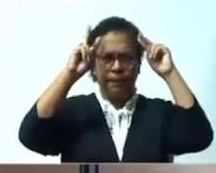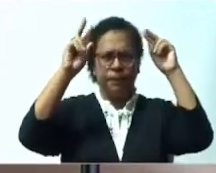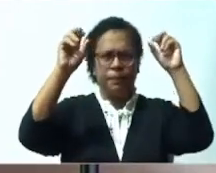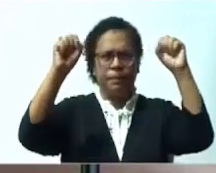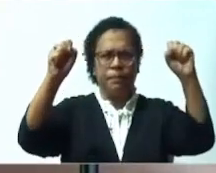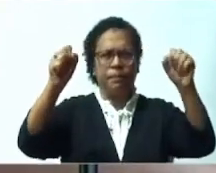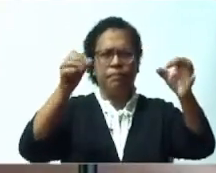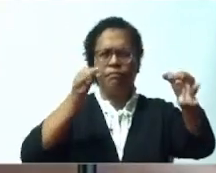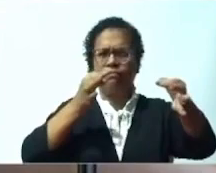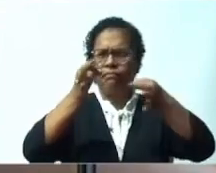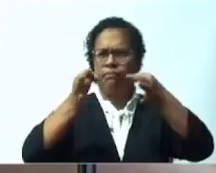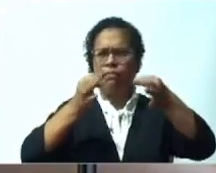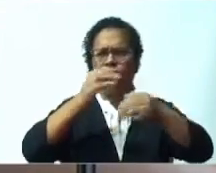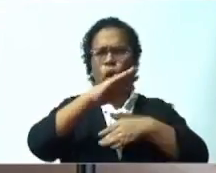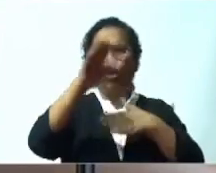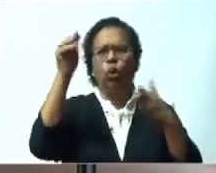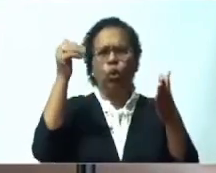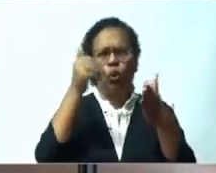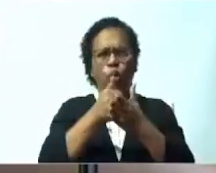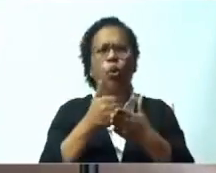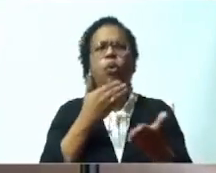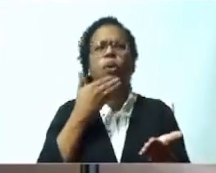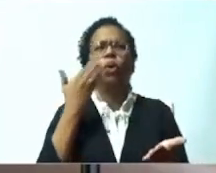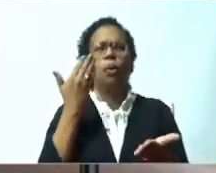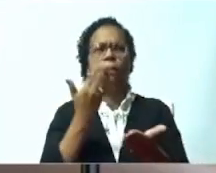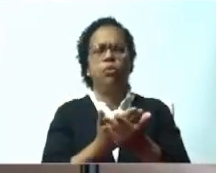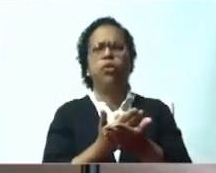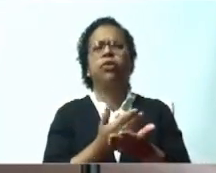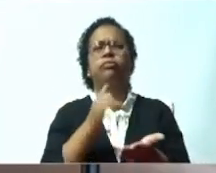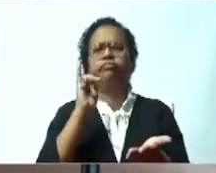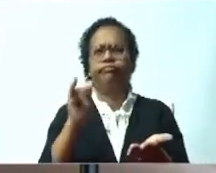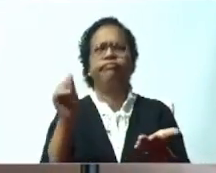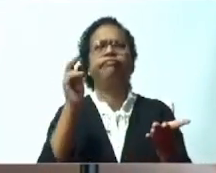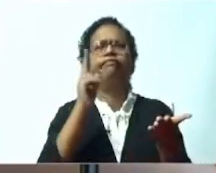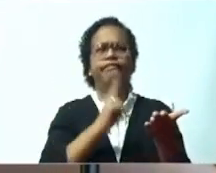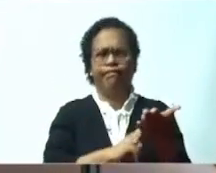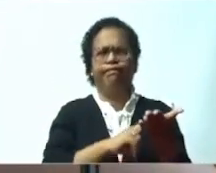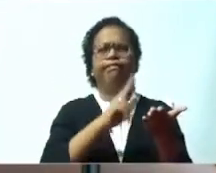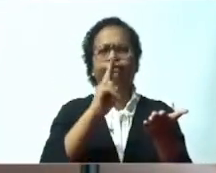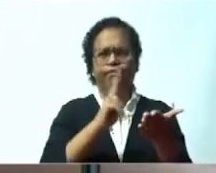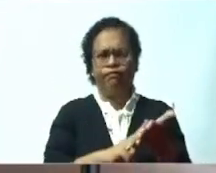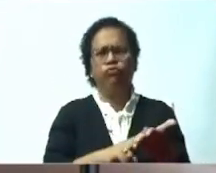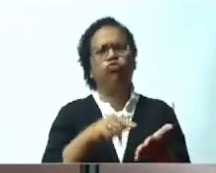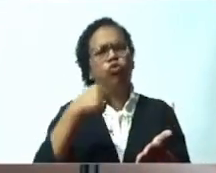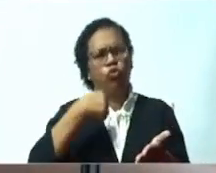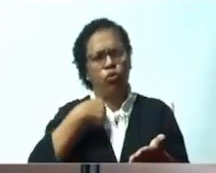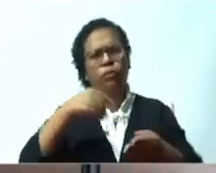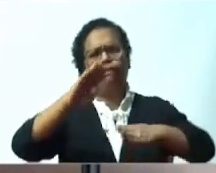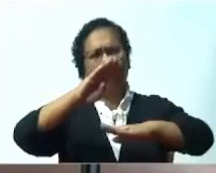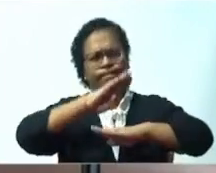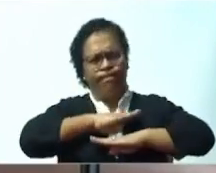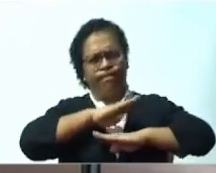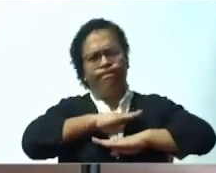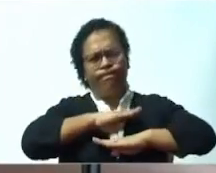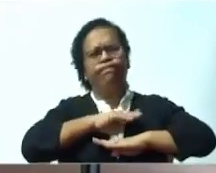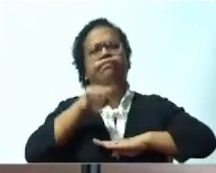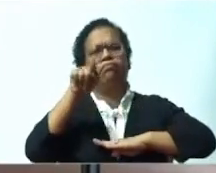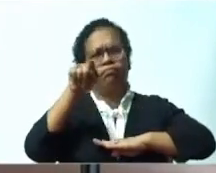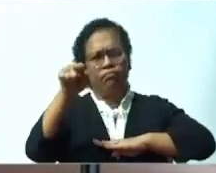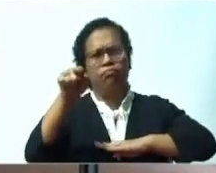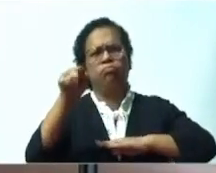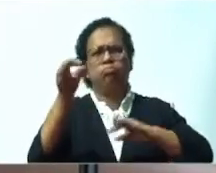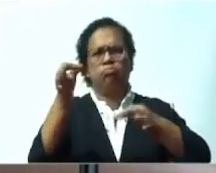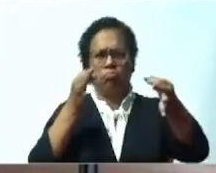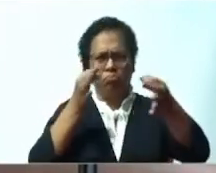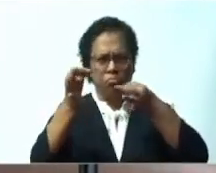cuando explicó toda la bondad de este contrato. Yo me siento satisfecho con las explicaciones que ella dio sobre la bondad de